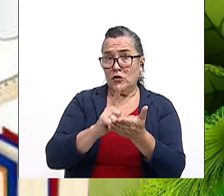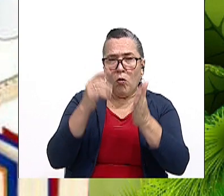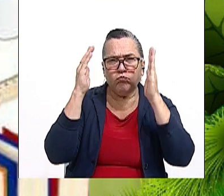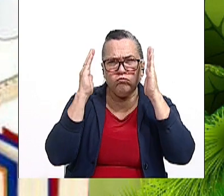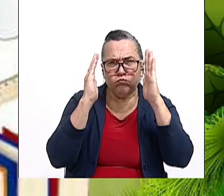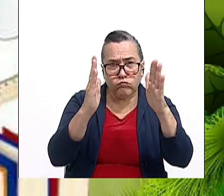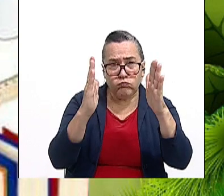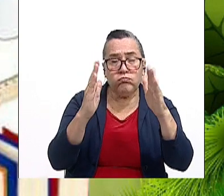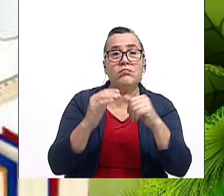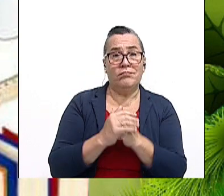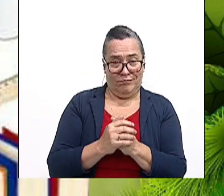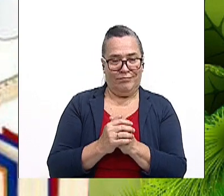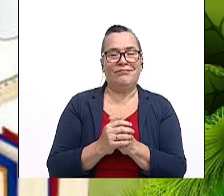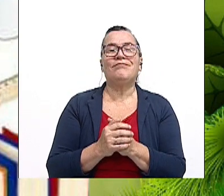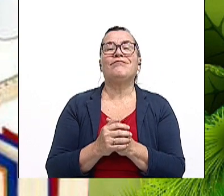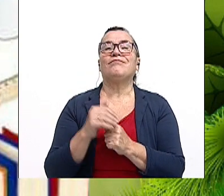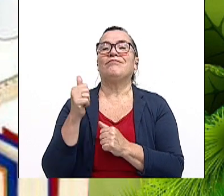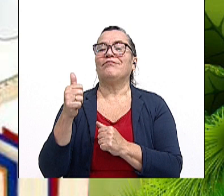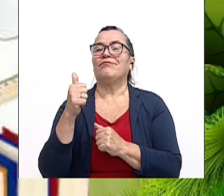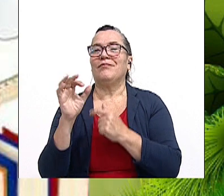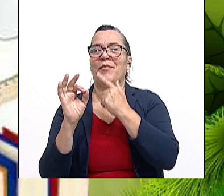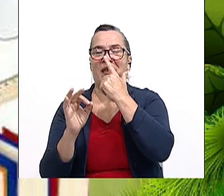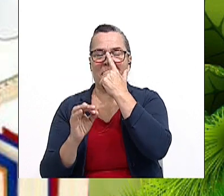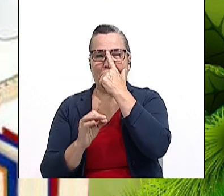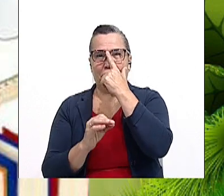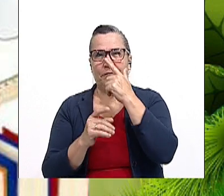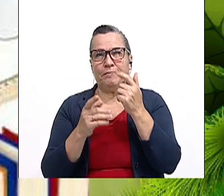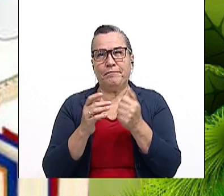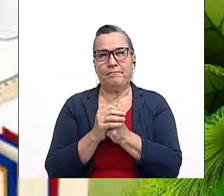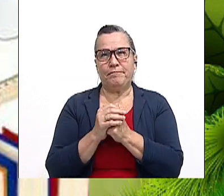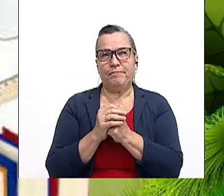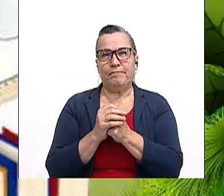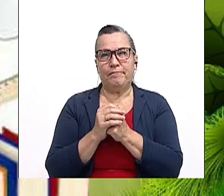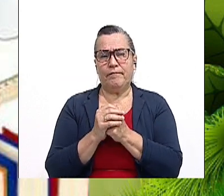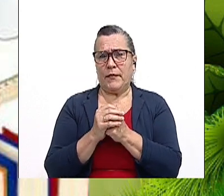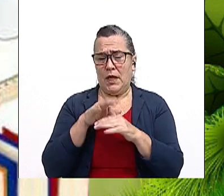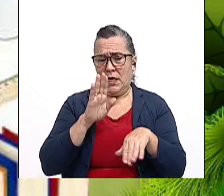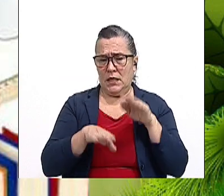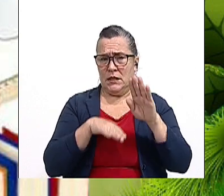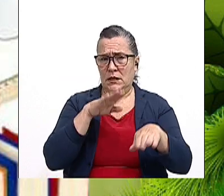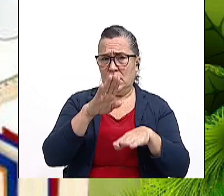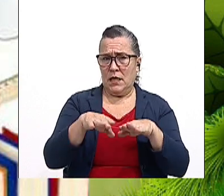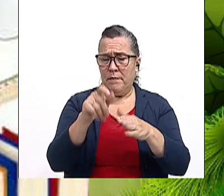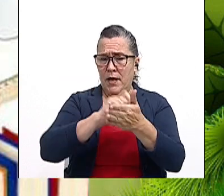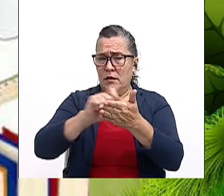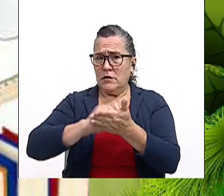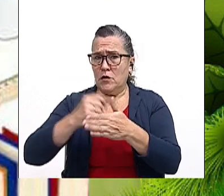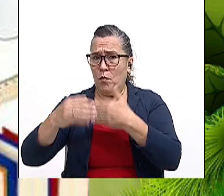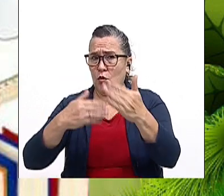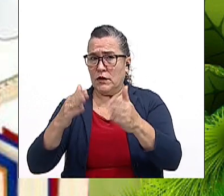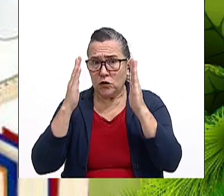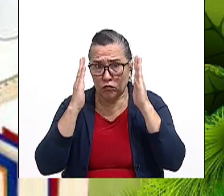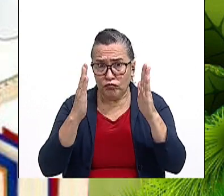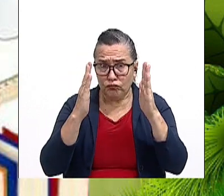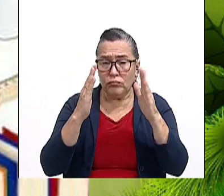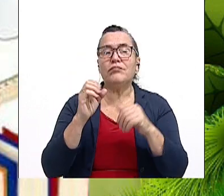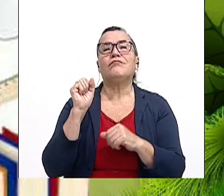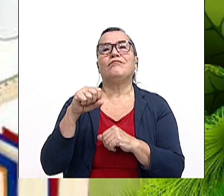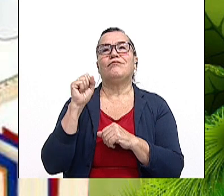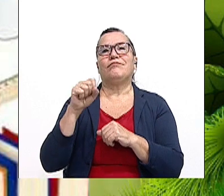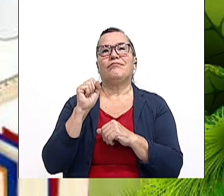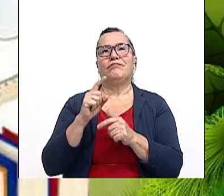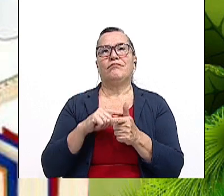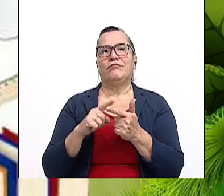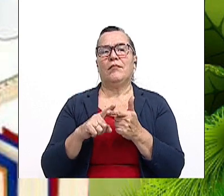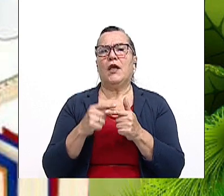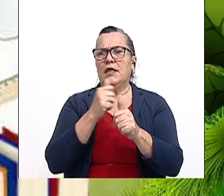to the class? Yes, very good. Did you follow the steps for the writing process? Excellent. And did